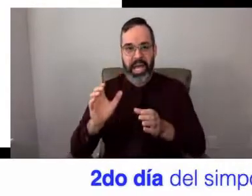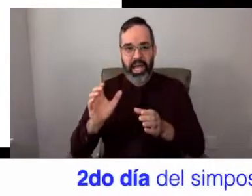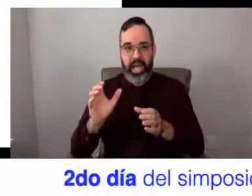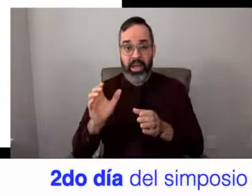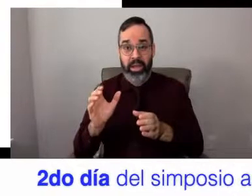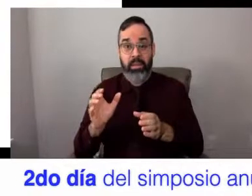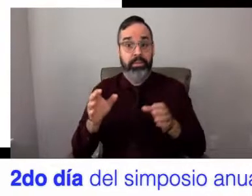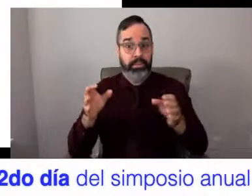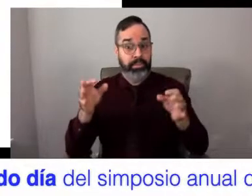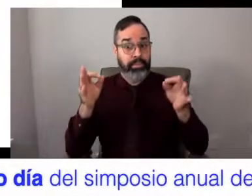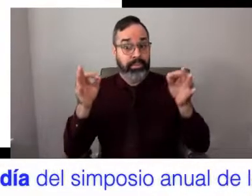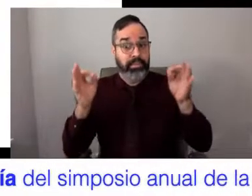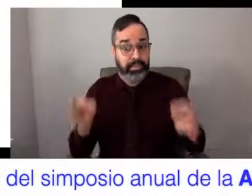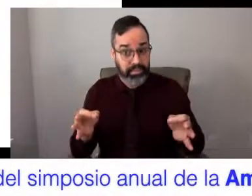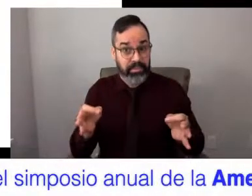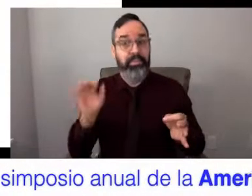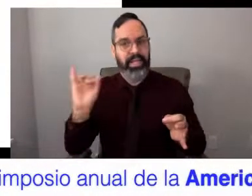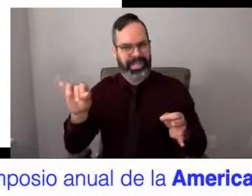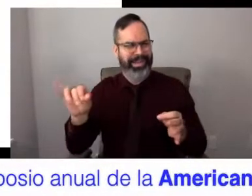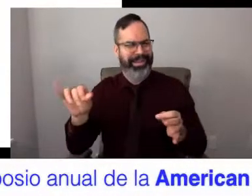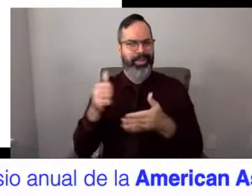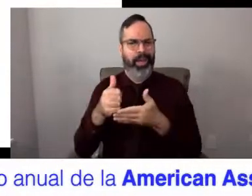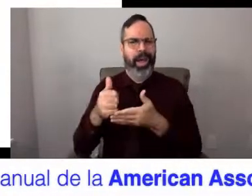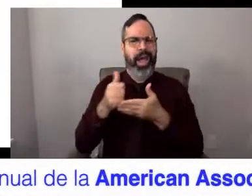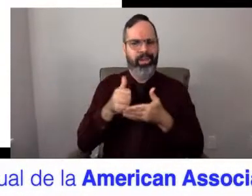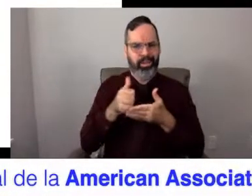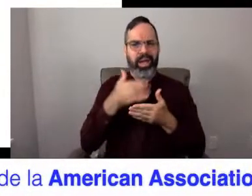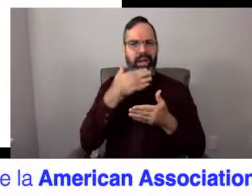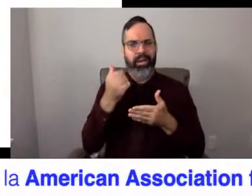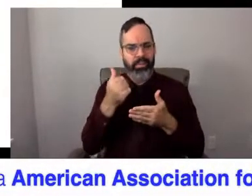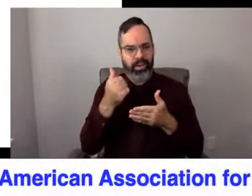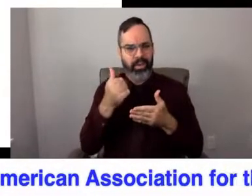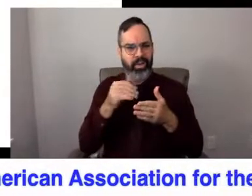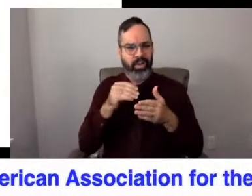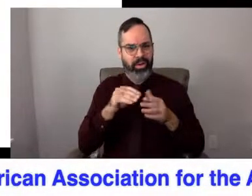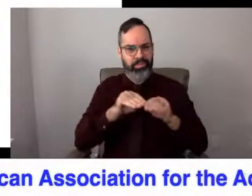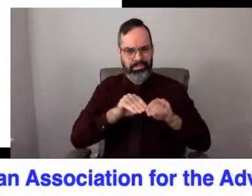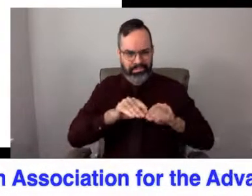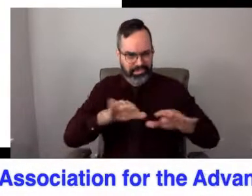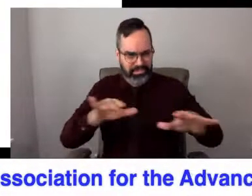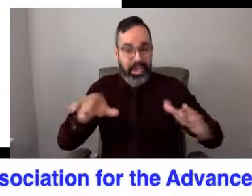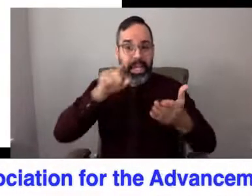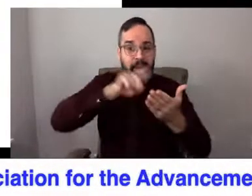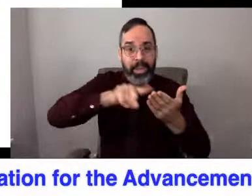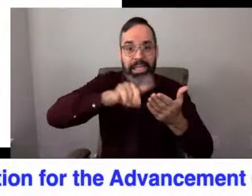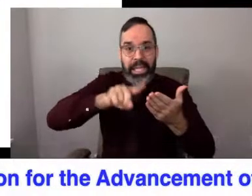definitivamente ayuda a que podamos tener una mejor cobertura de las investigaciones de casos